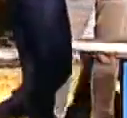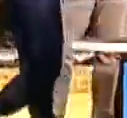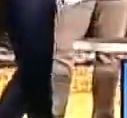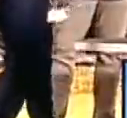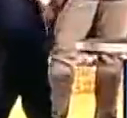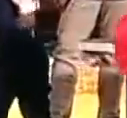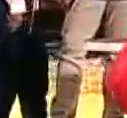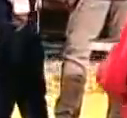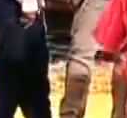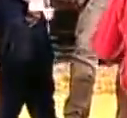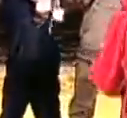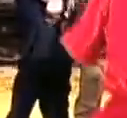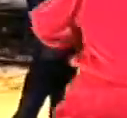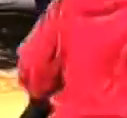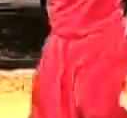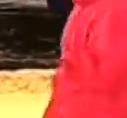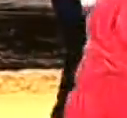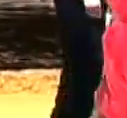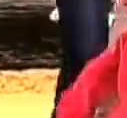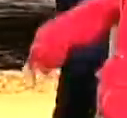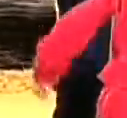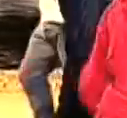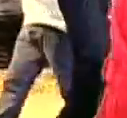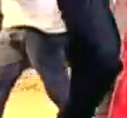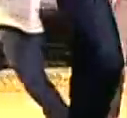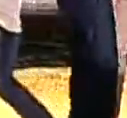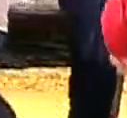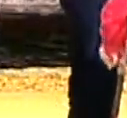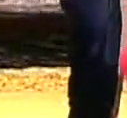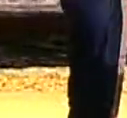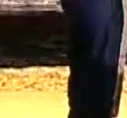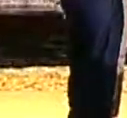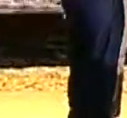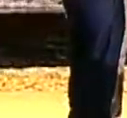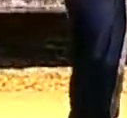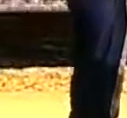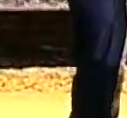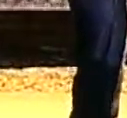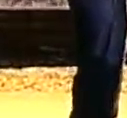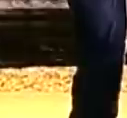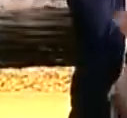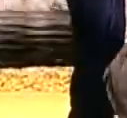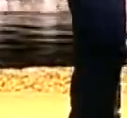Ajá. A sweet night is guy, a sweet Calypso.